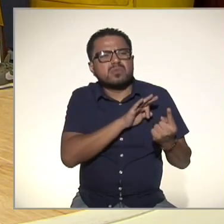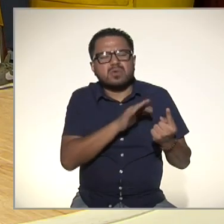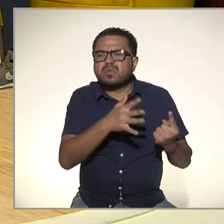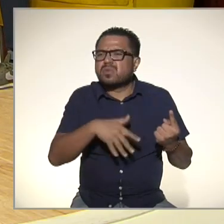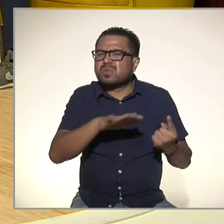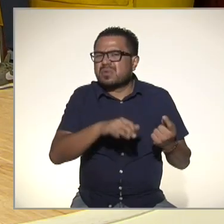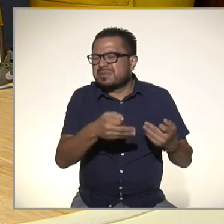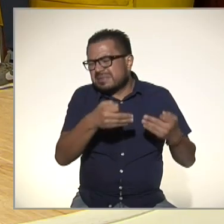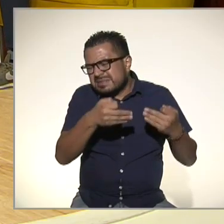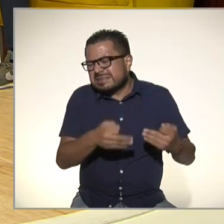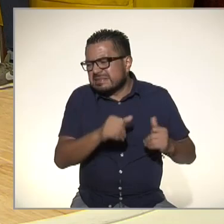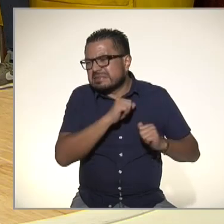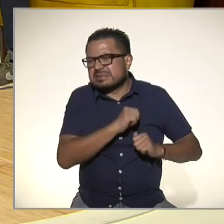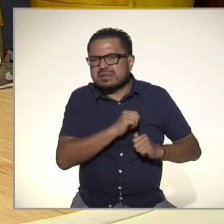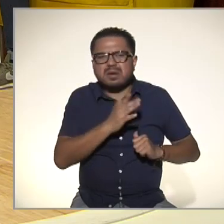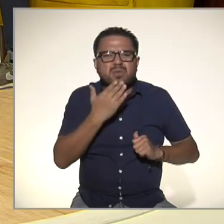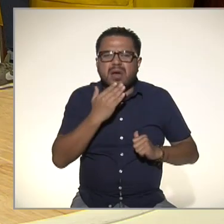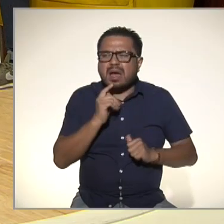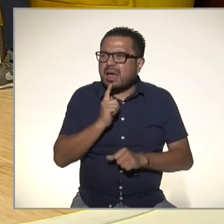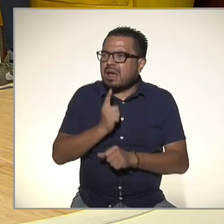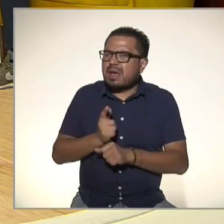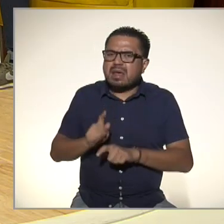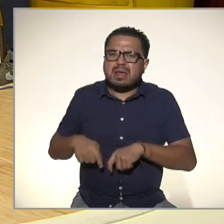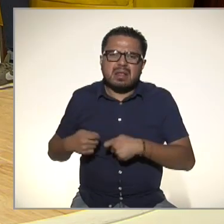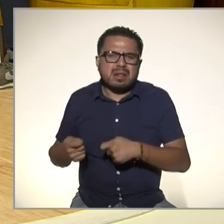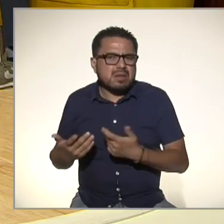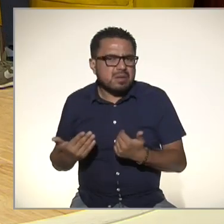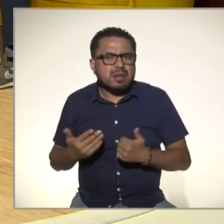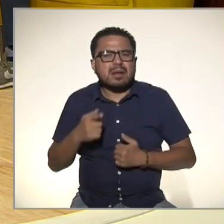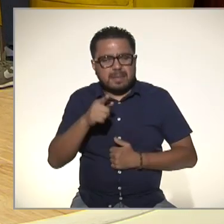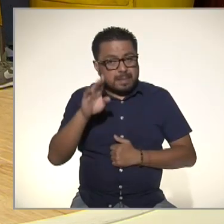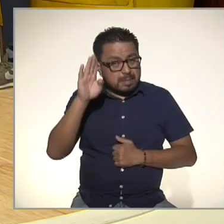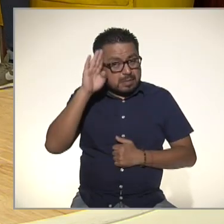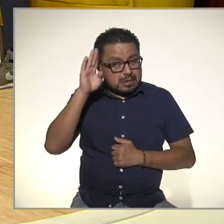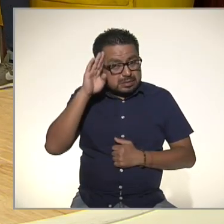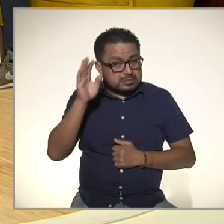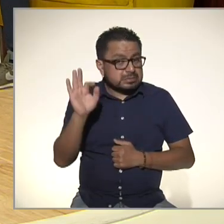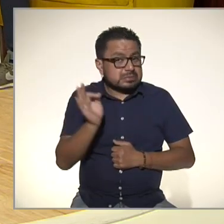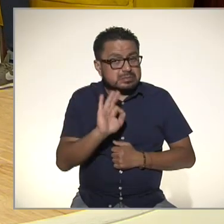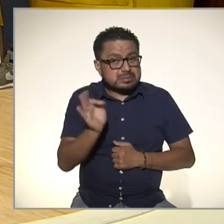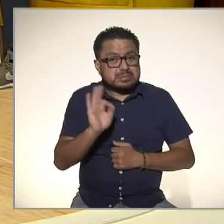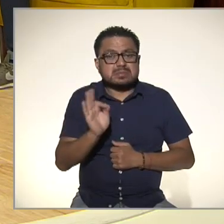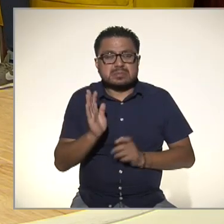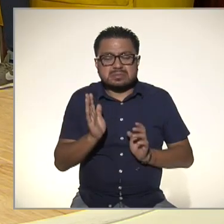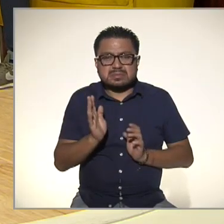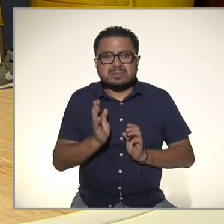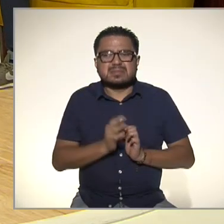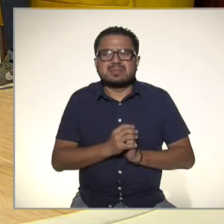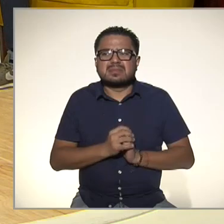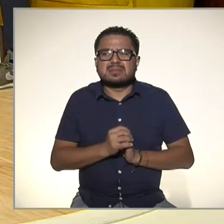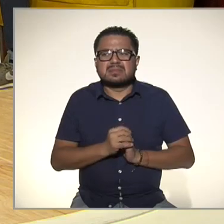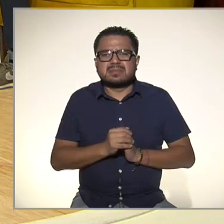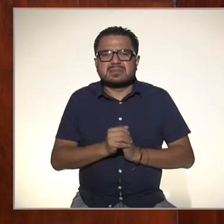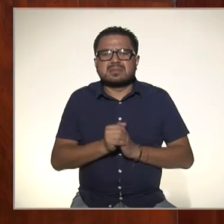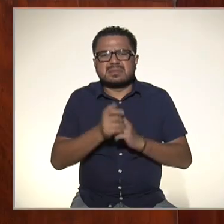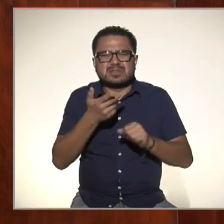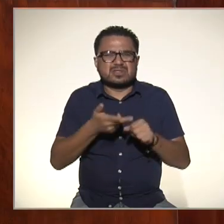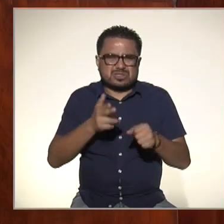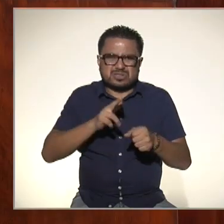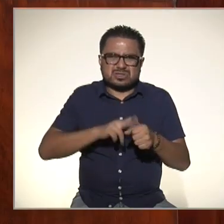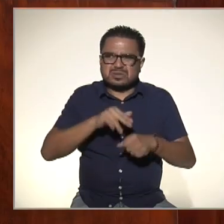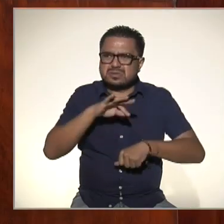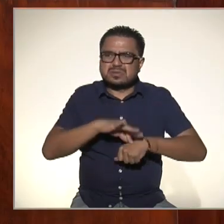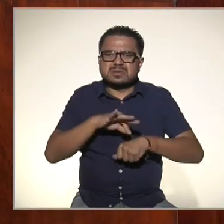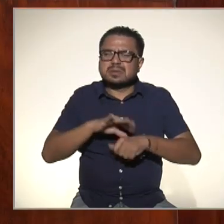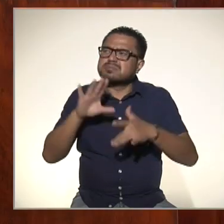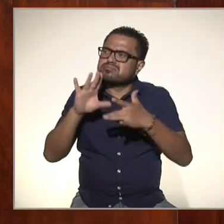es verdaderamente la raíz porque no le dieron un diagnóstico. Claro. Sí, y pensar que sí, si desde el ámbito clínico, digamos, sus médicos